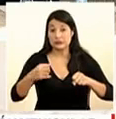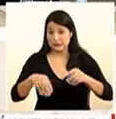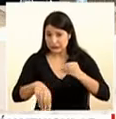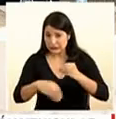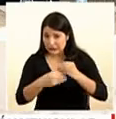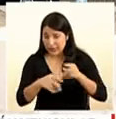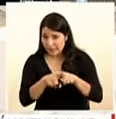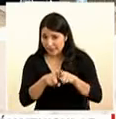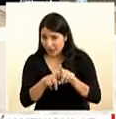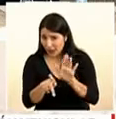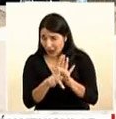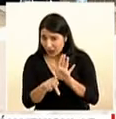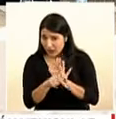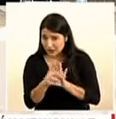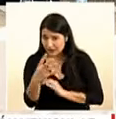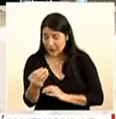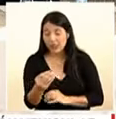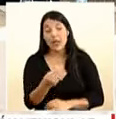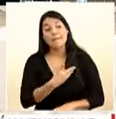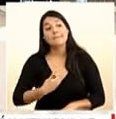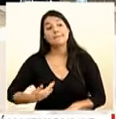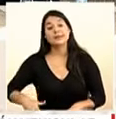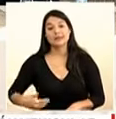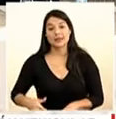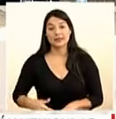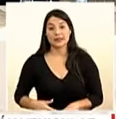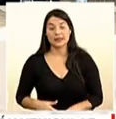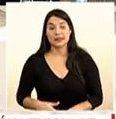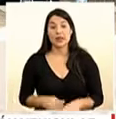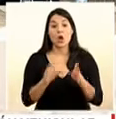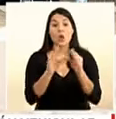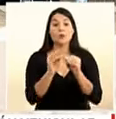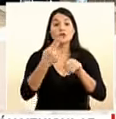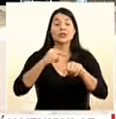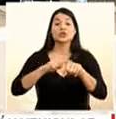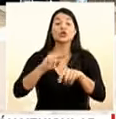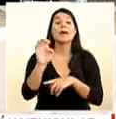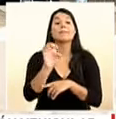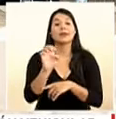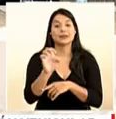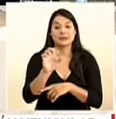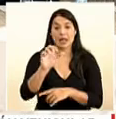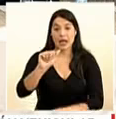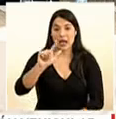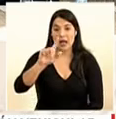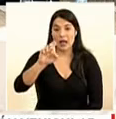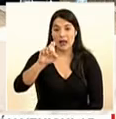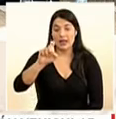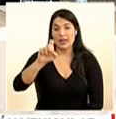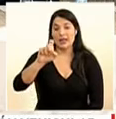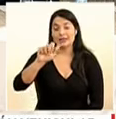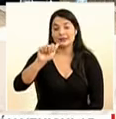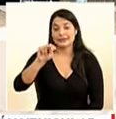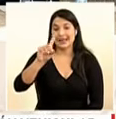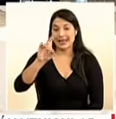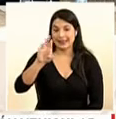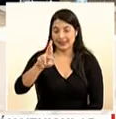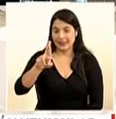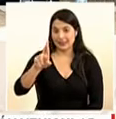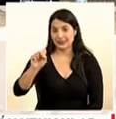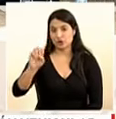en esta restricción señor presidente ejecutivo de la comisión nacional de emergencias señor alexander solís en el caso